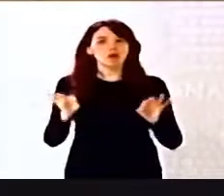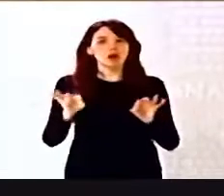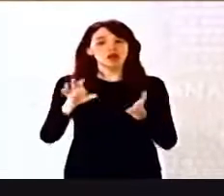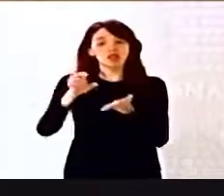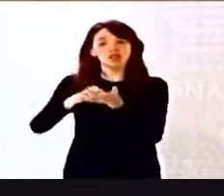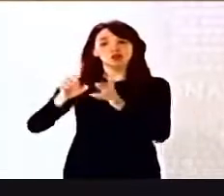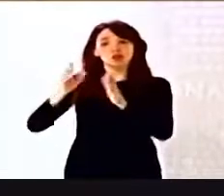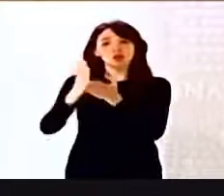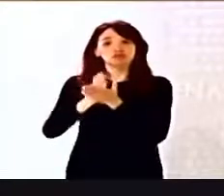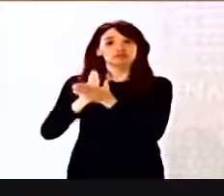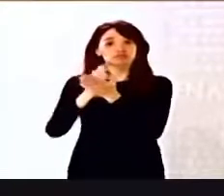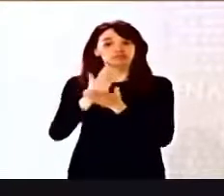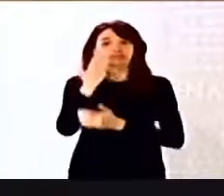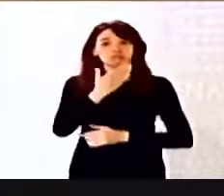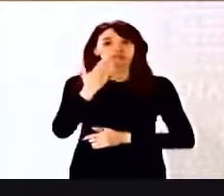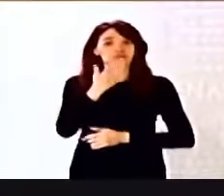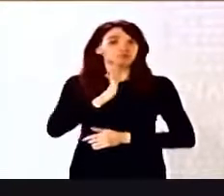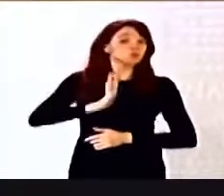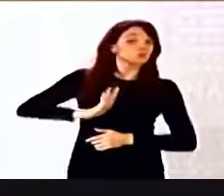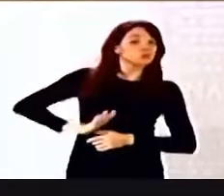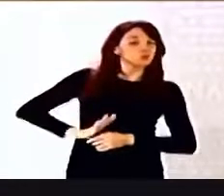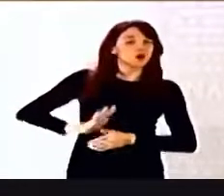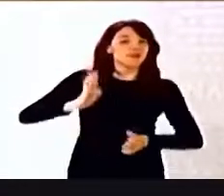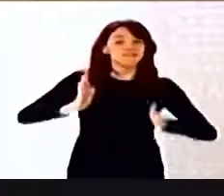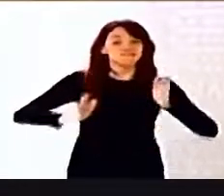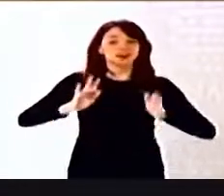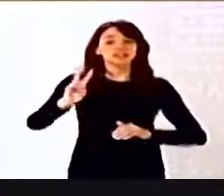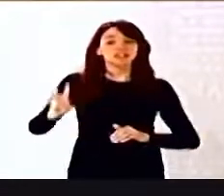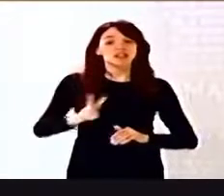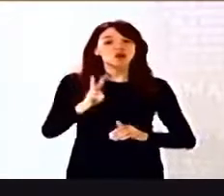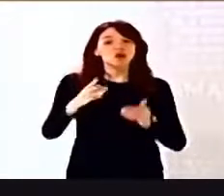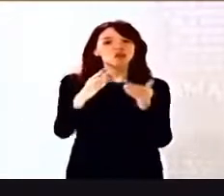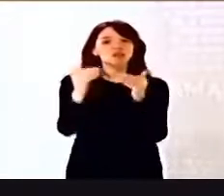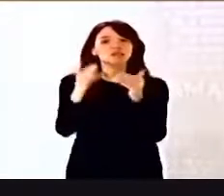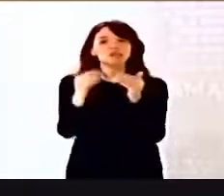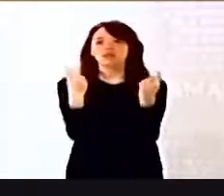educativos por si en la fase 2 fuese necesario utilizarlos.